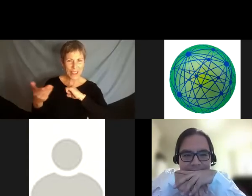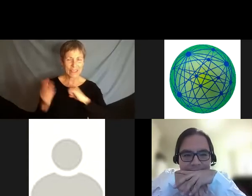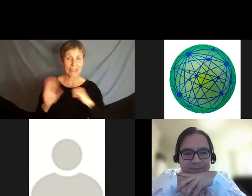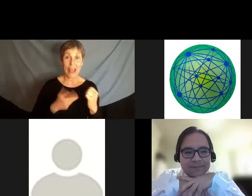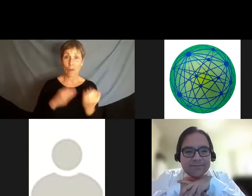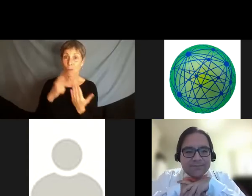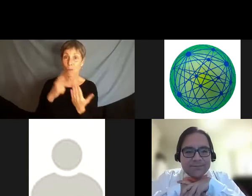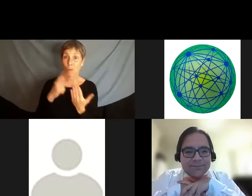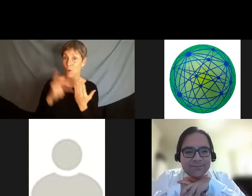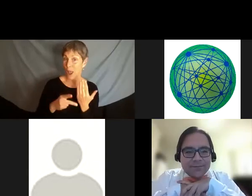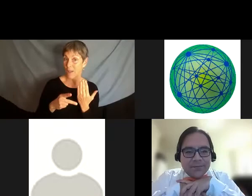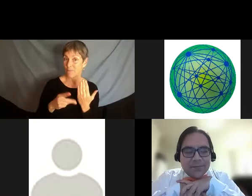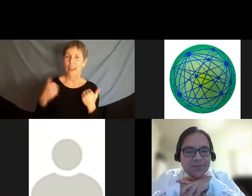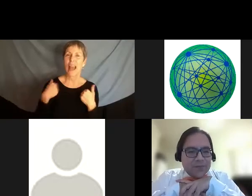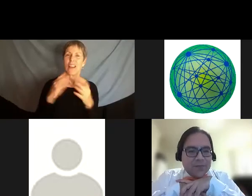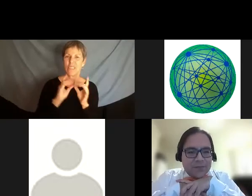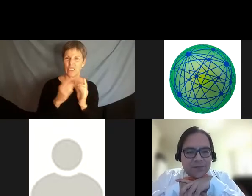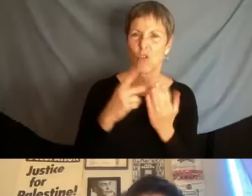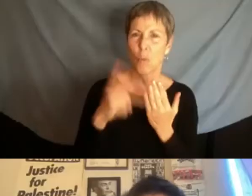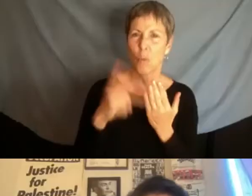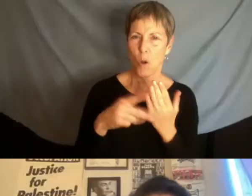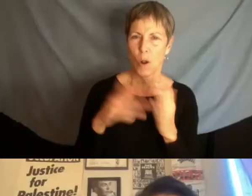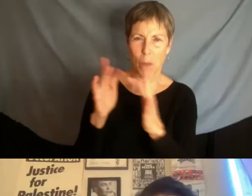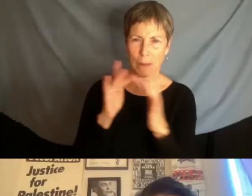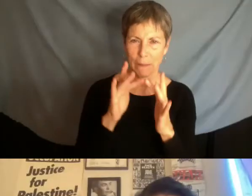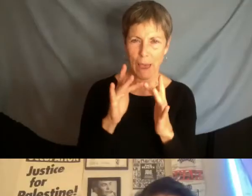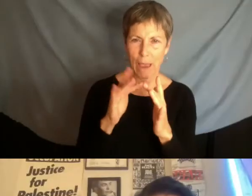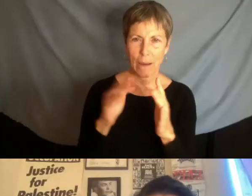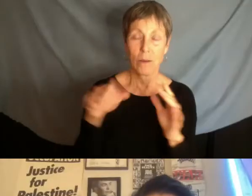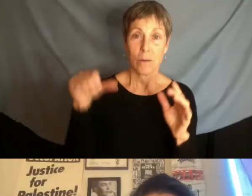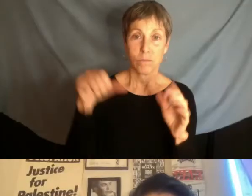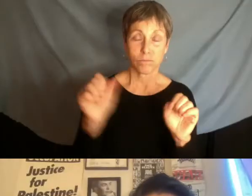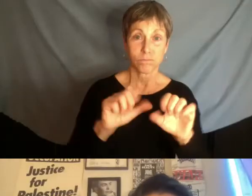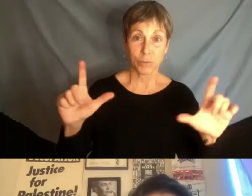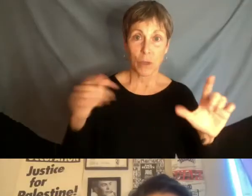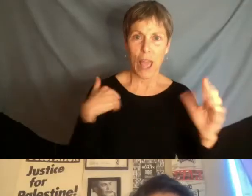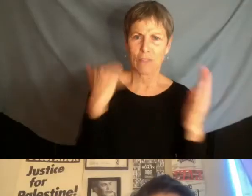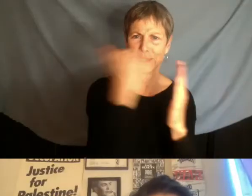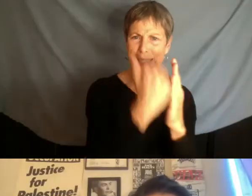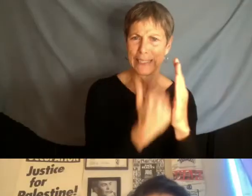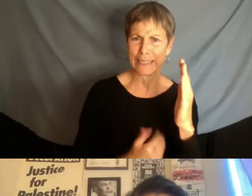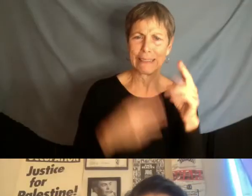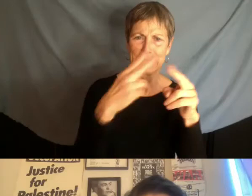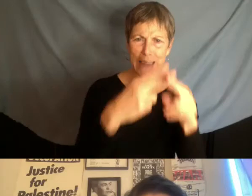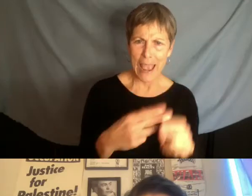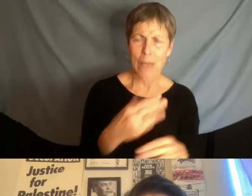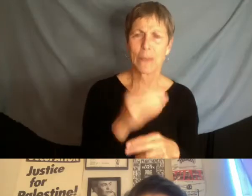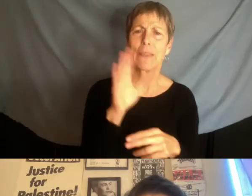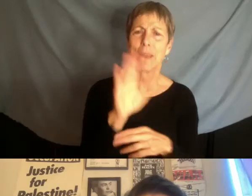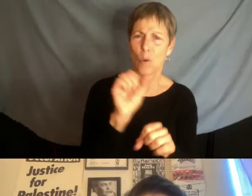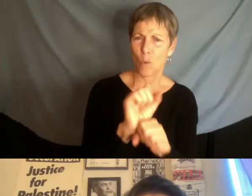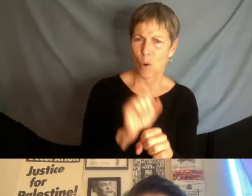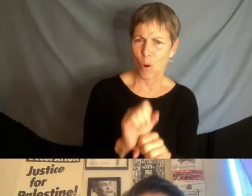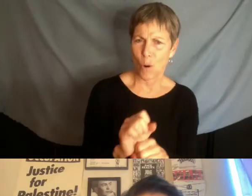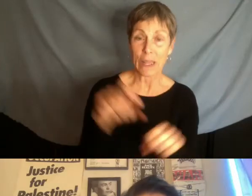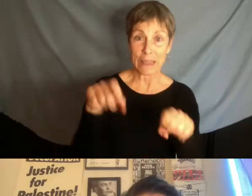cosas rápidamente. Nuestro programa, que tenemos un programa digital en línea y dentro de eso tendremos el trabajo de todos.